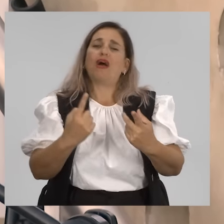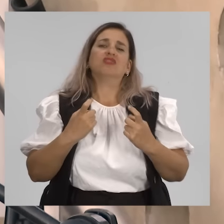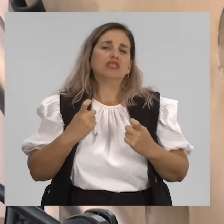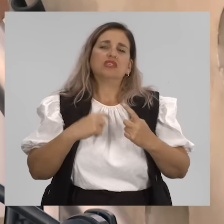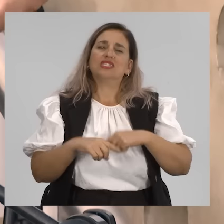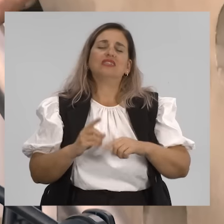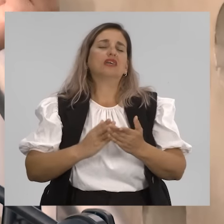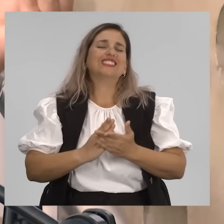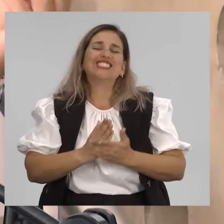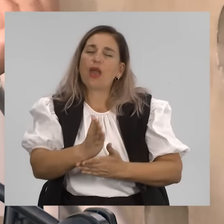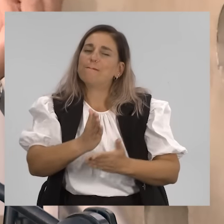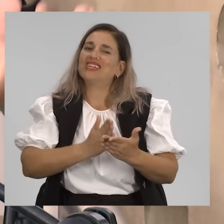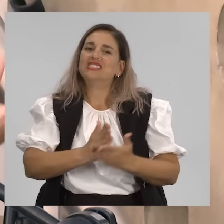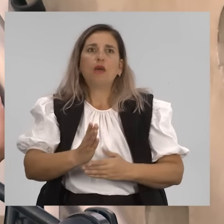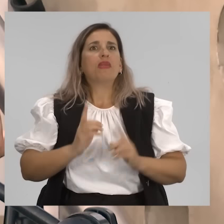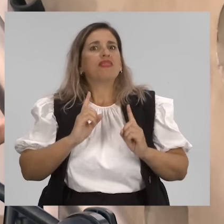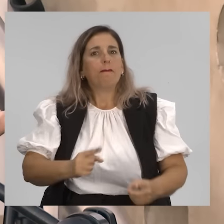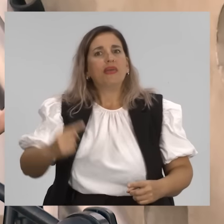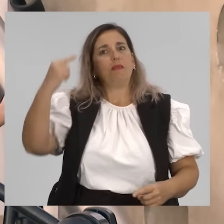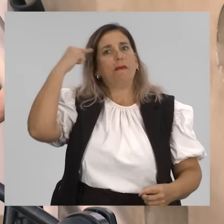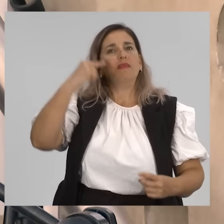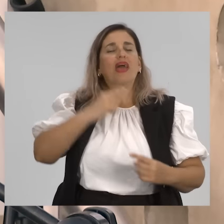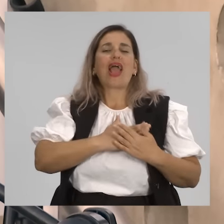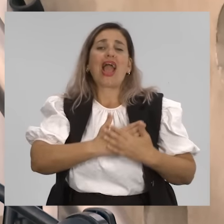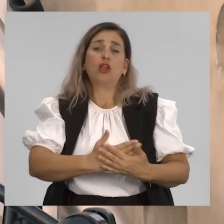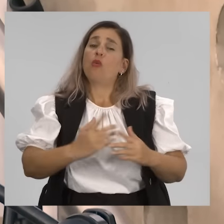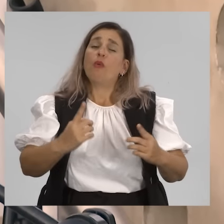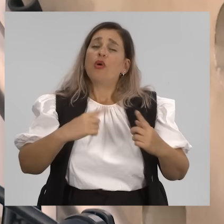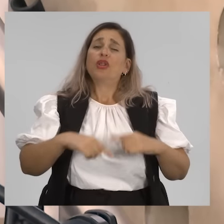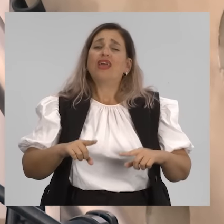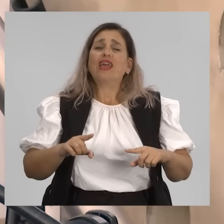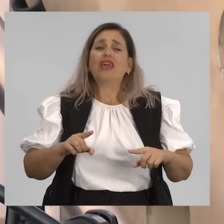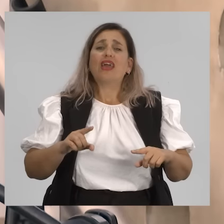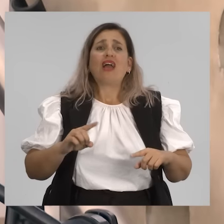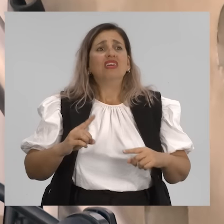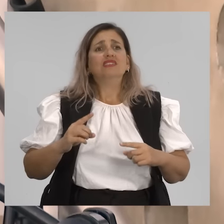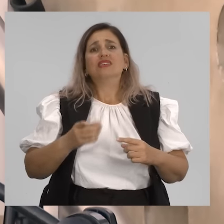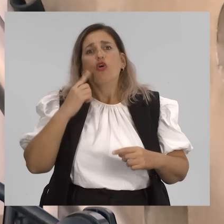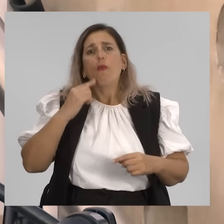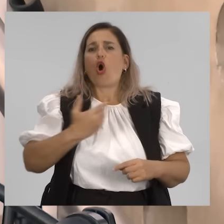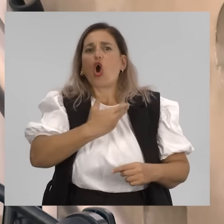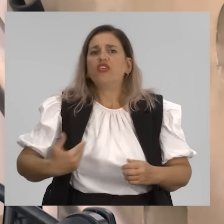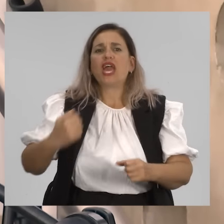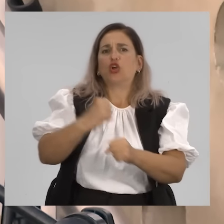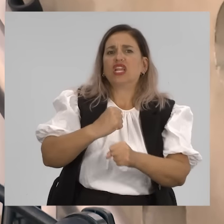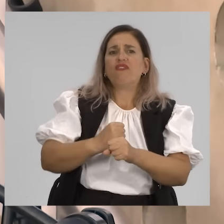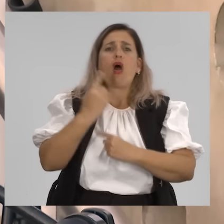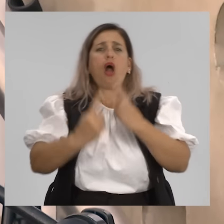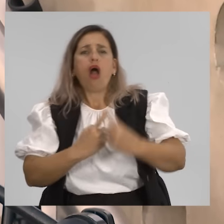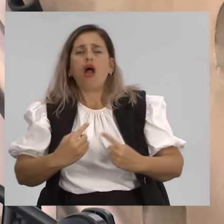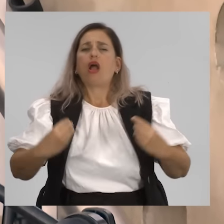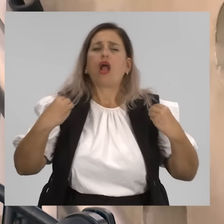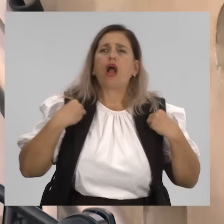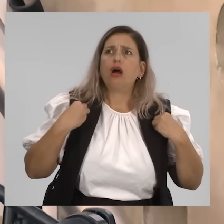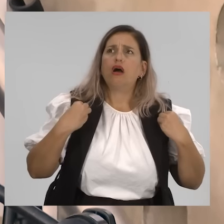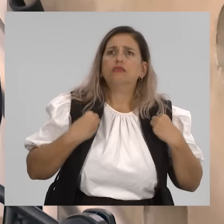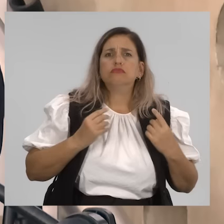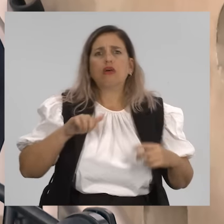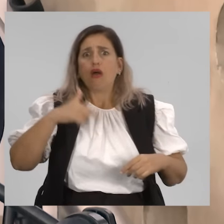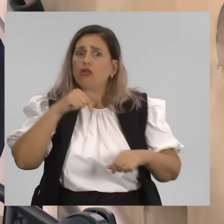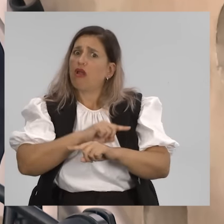que tener los sensores afectivos a flor de piel, que a veces el solo paso de los días de gobierno, capaz que uno se va